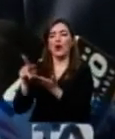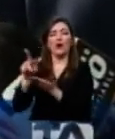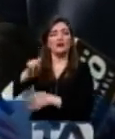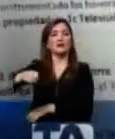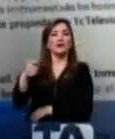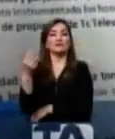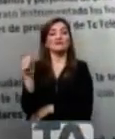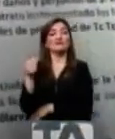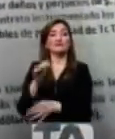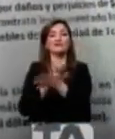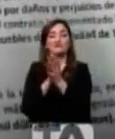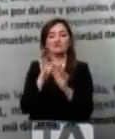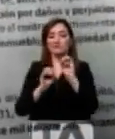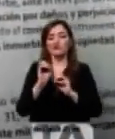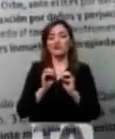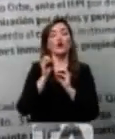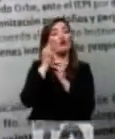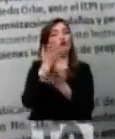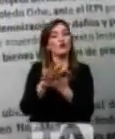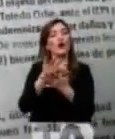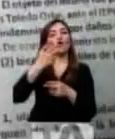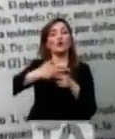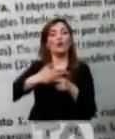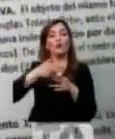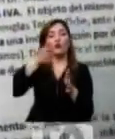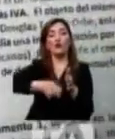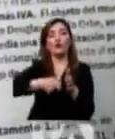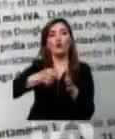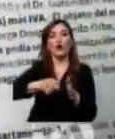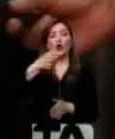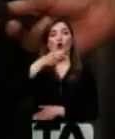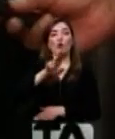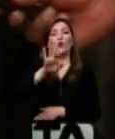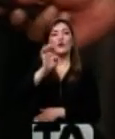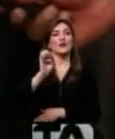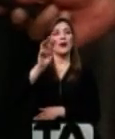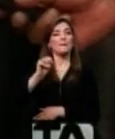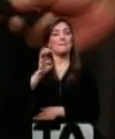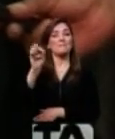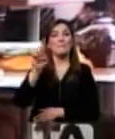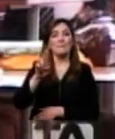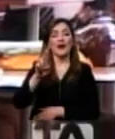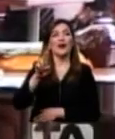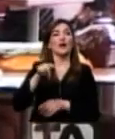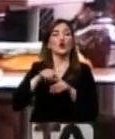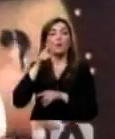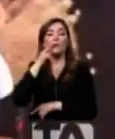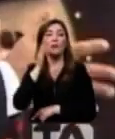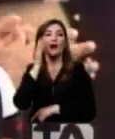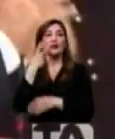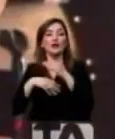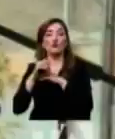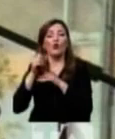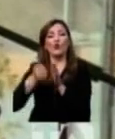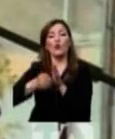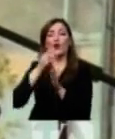test en televisión en uno de los informes consta en nombre de los abogados gutemberg y alembert vera padre e hijo fueron abogados de rafael